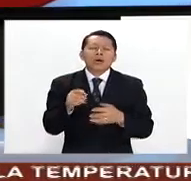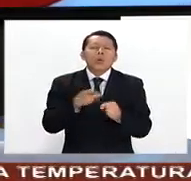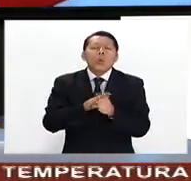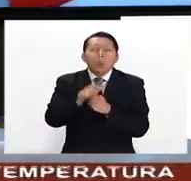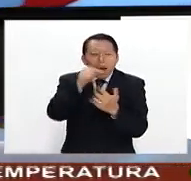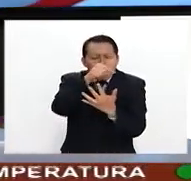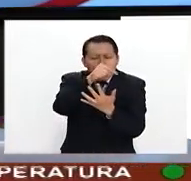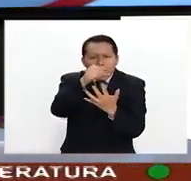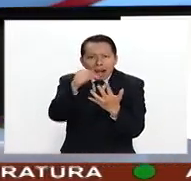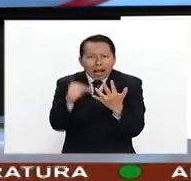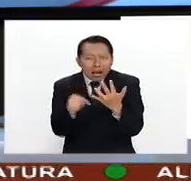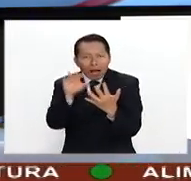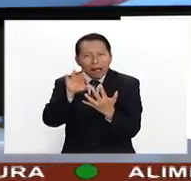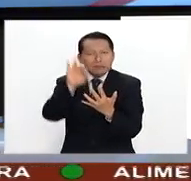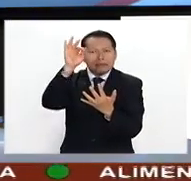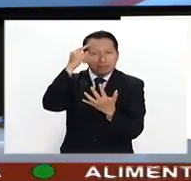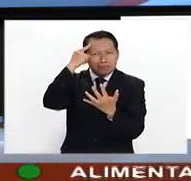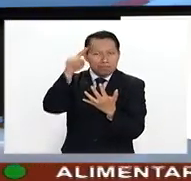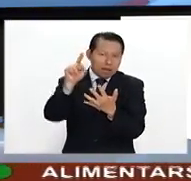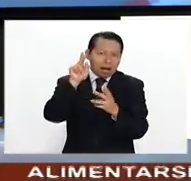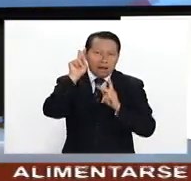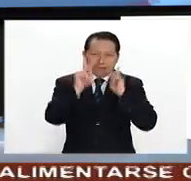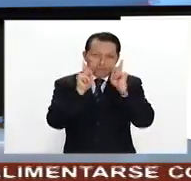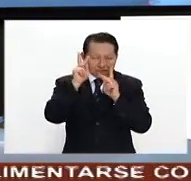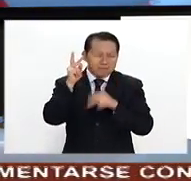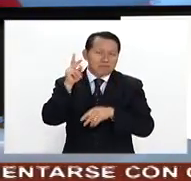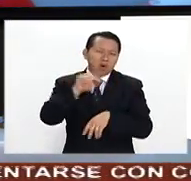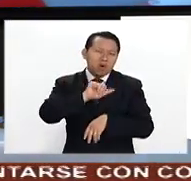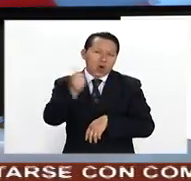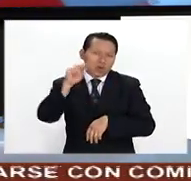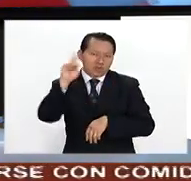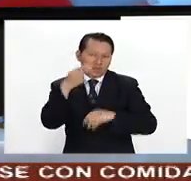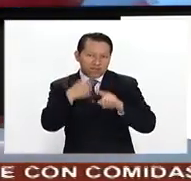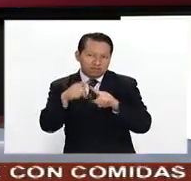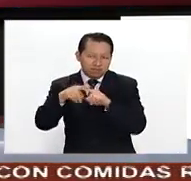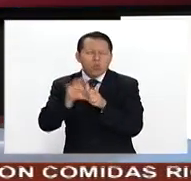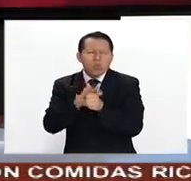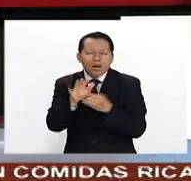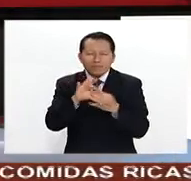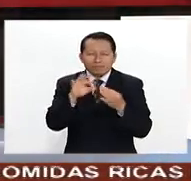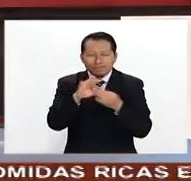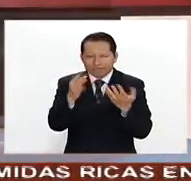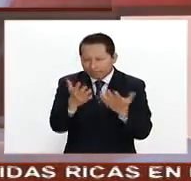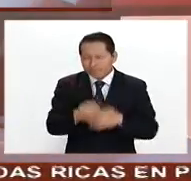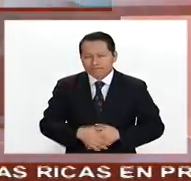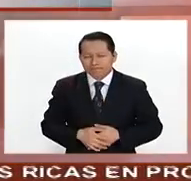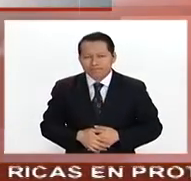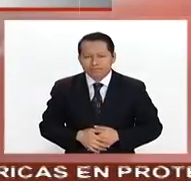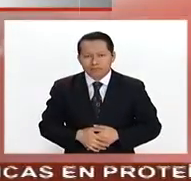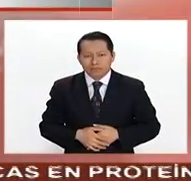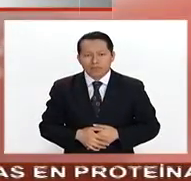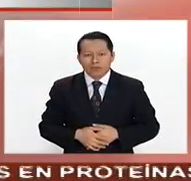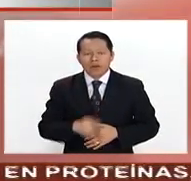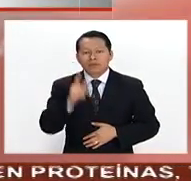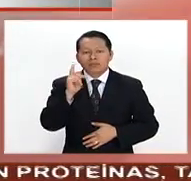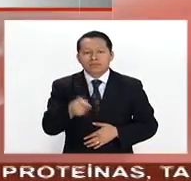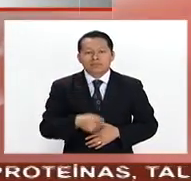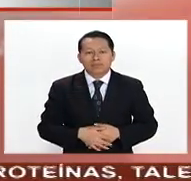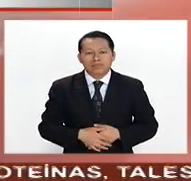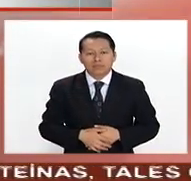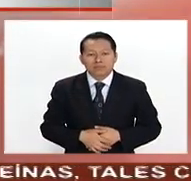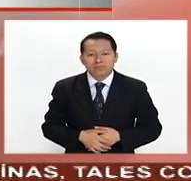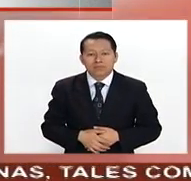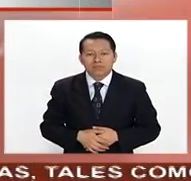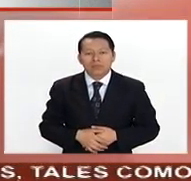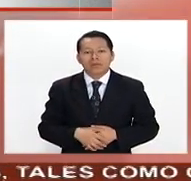más atractivas que ustedes tienen dentro de este programa de movilidad ahí en la UAM? Bueno, nosotros